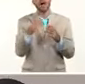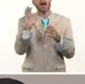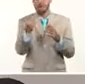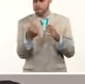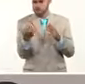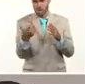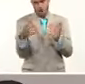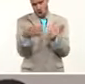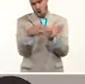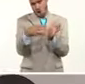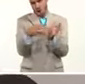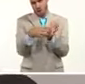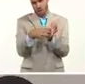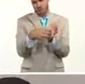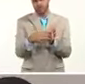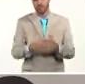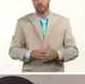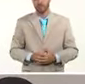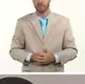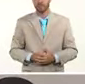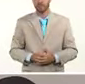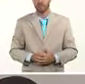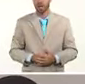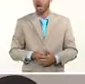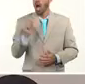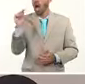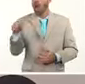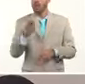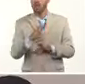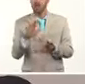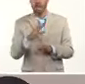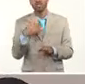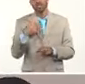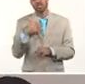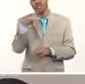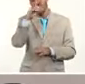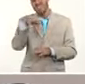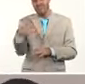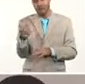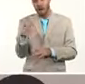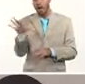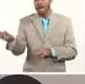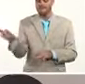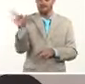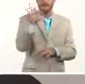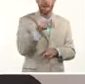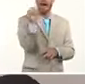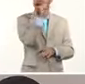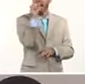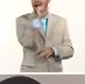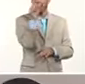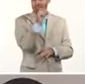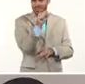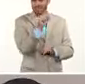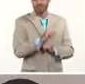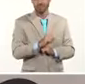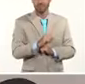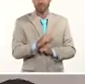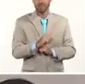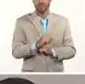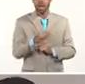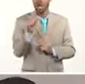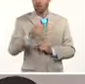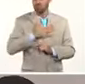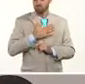en Cojima, en la parte de la villa. Y de ahí, bueno, tenemos una niña que fue la que interpretó la canción, Lorena, también que